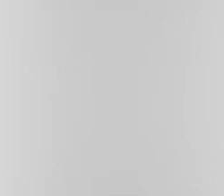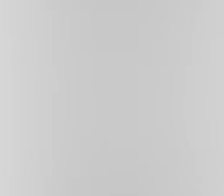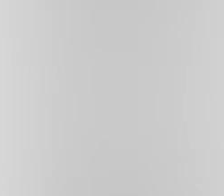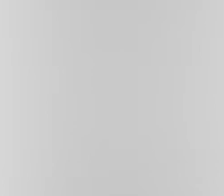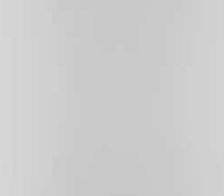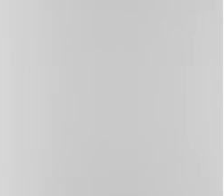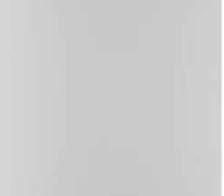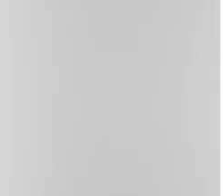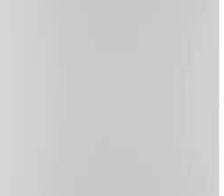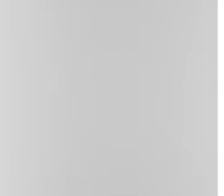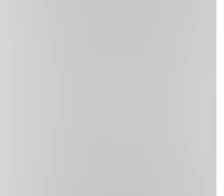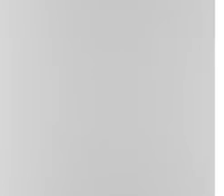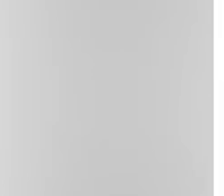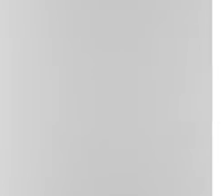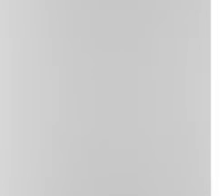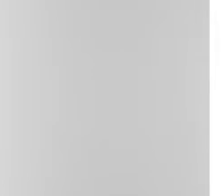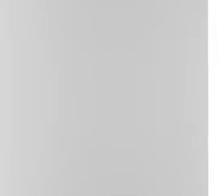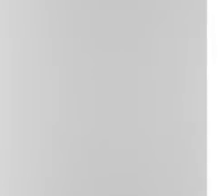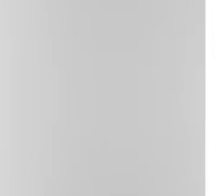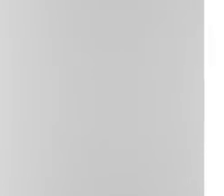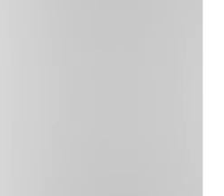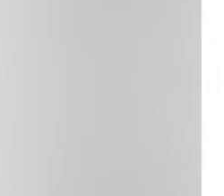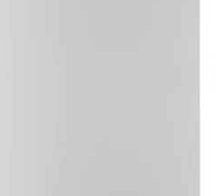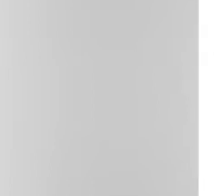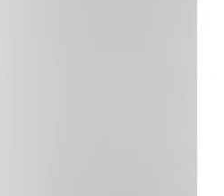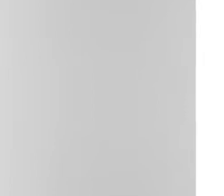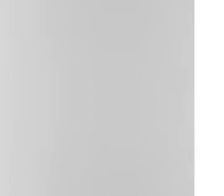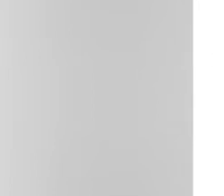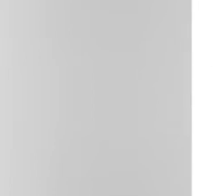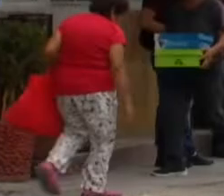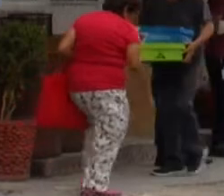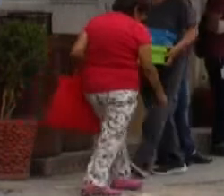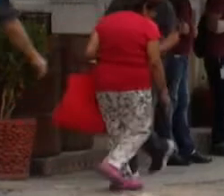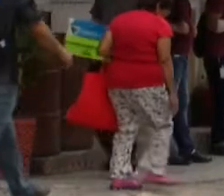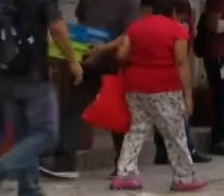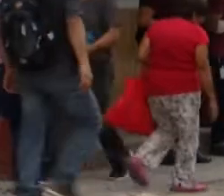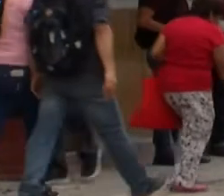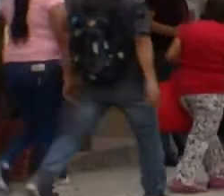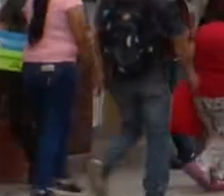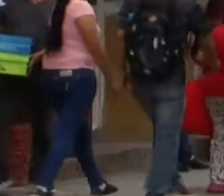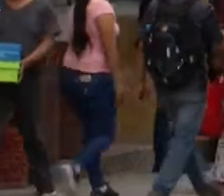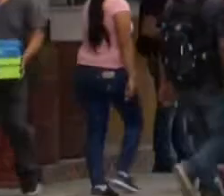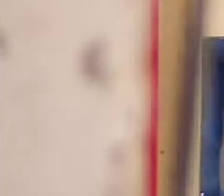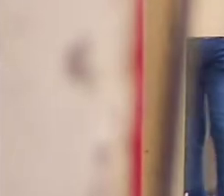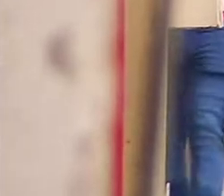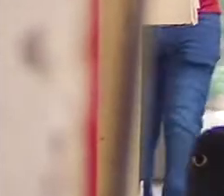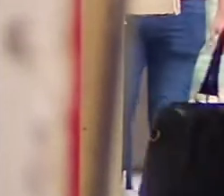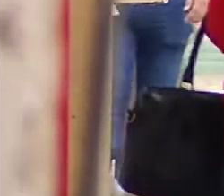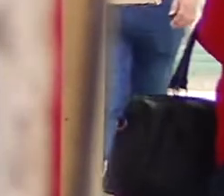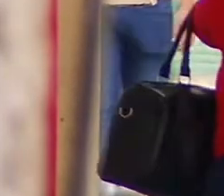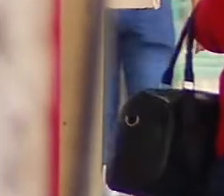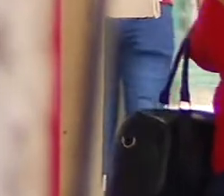la cifra de decesos por kobe 19 llegó a 26 este martes mientras que los casos positivos se